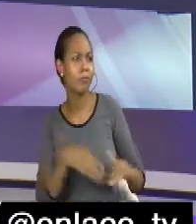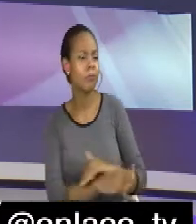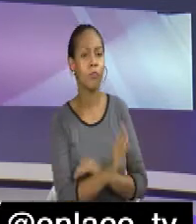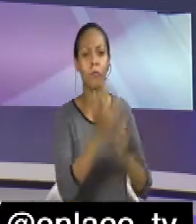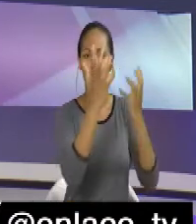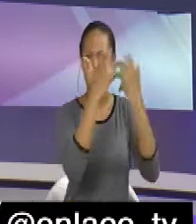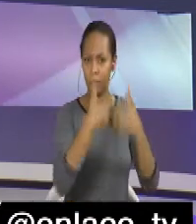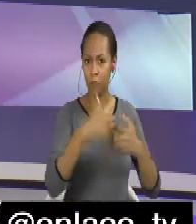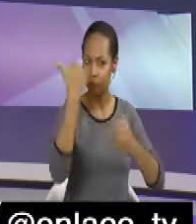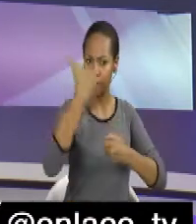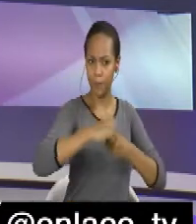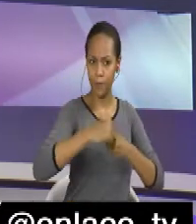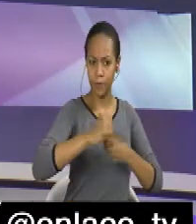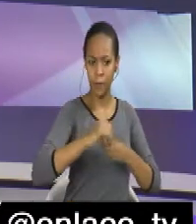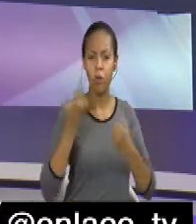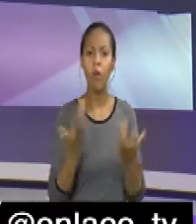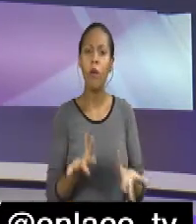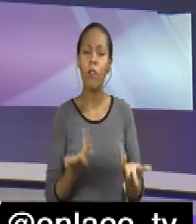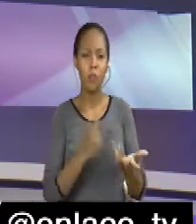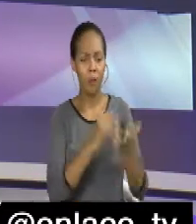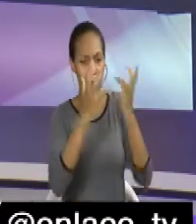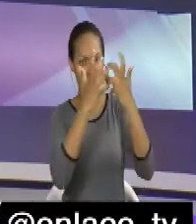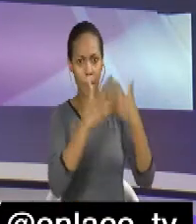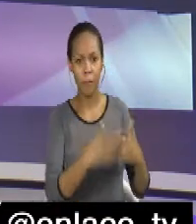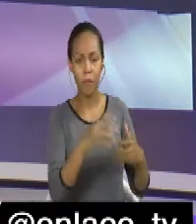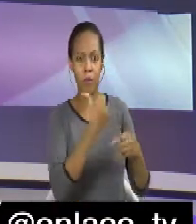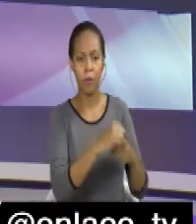vez el incendio se presentó en la planta de parafina y fenol.